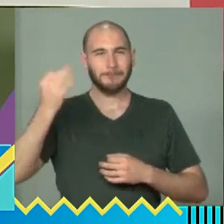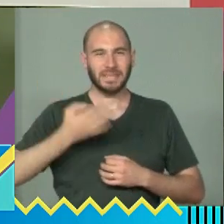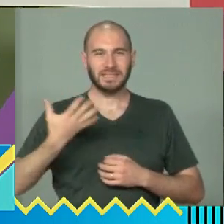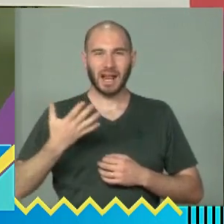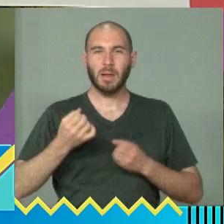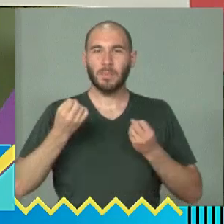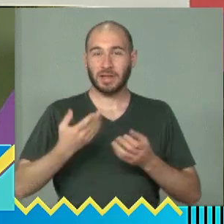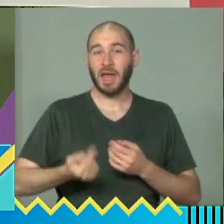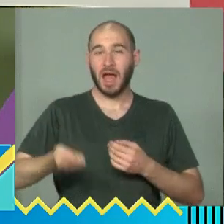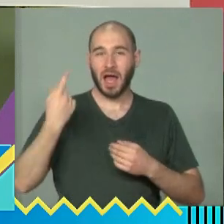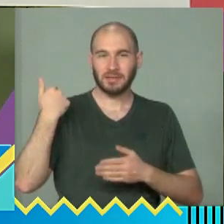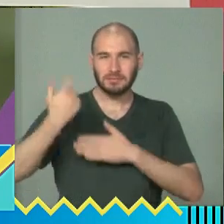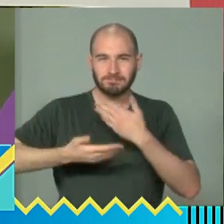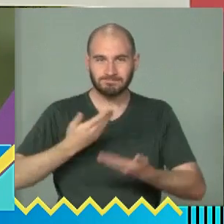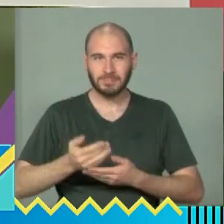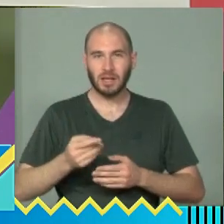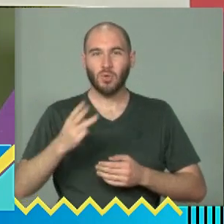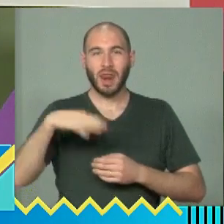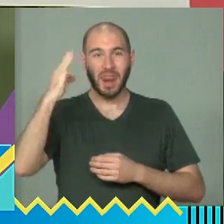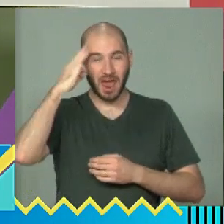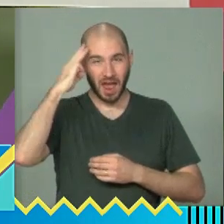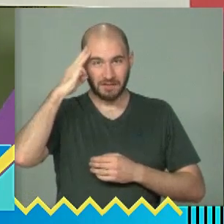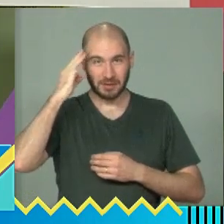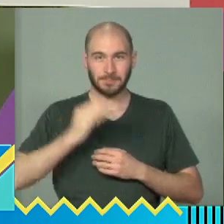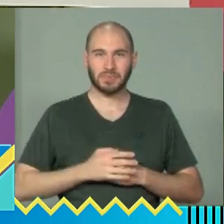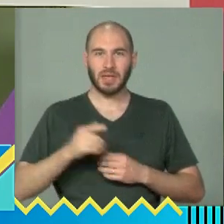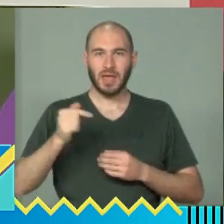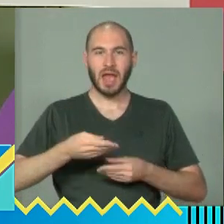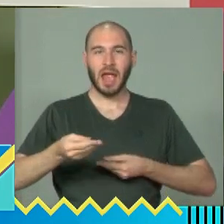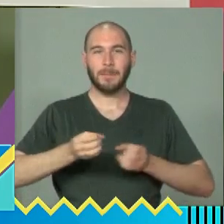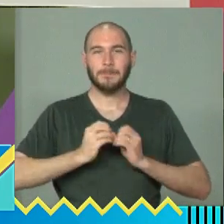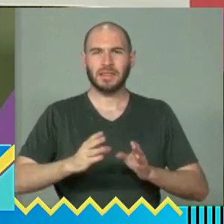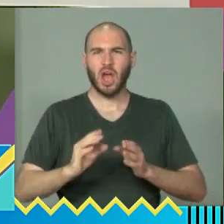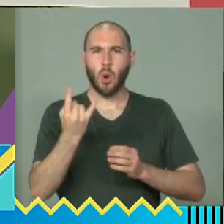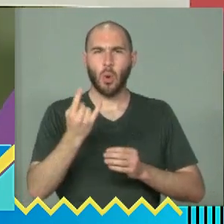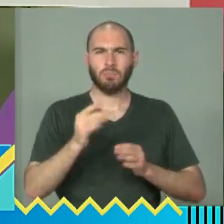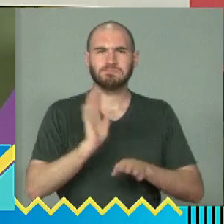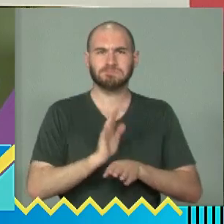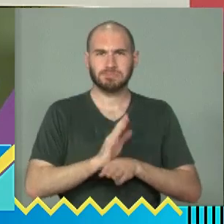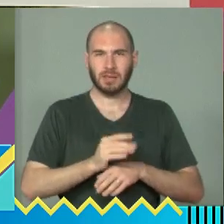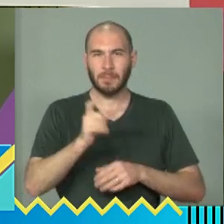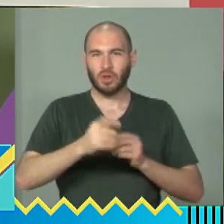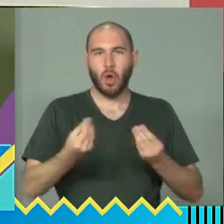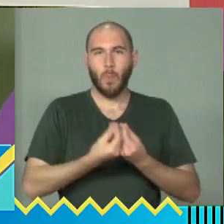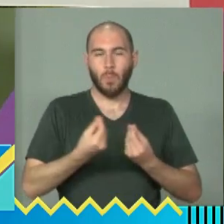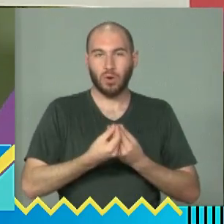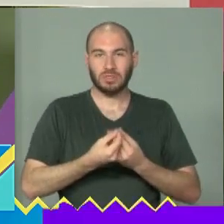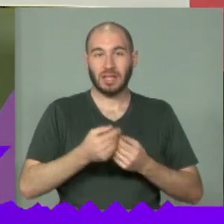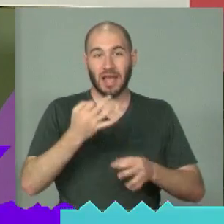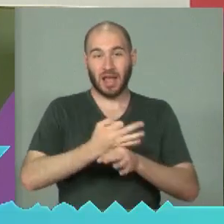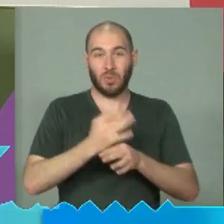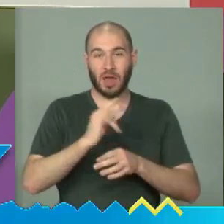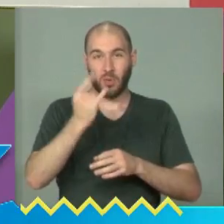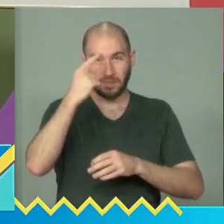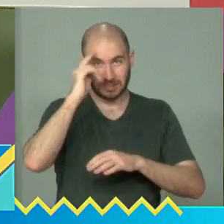especial, porque ayer se desarrolló en la nave universitaria EmprendeU. ¿Qué significa? Que muchos chicos de los colegios de